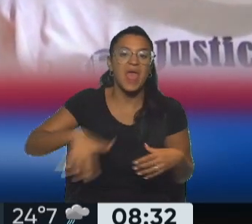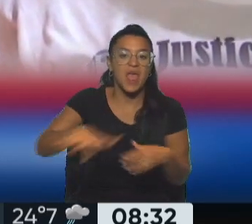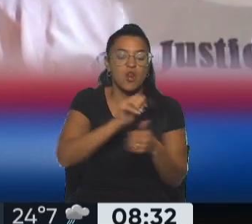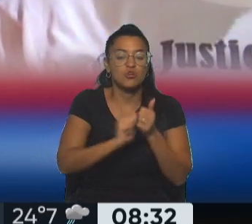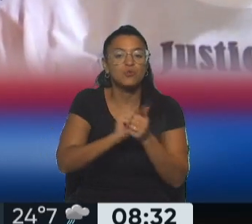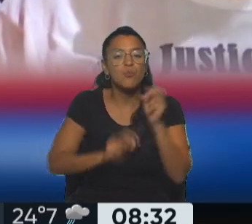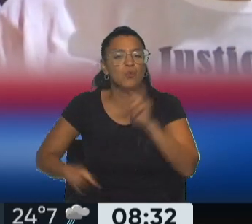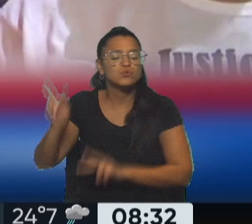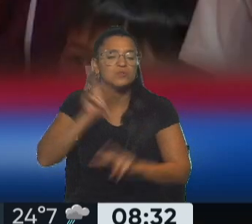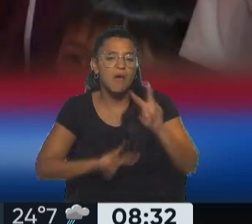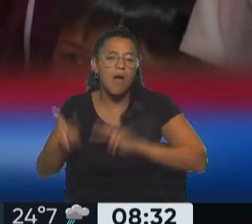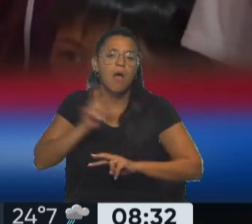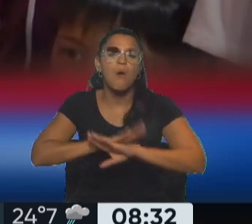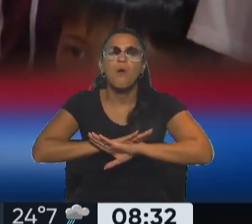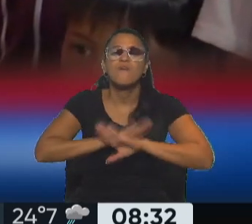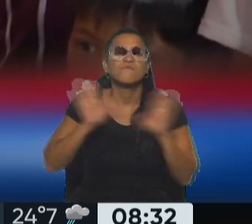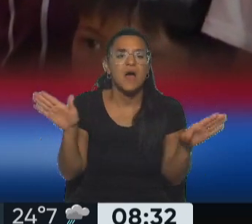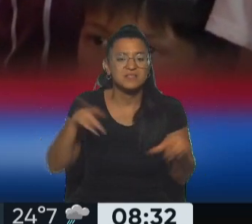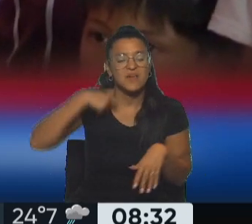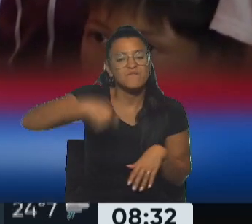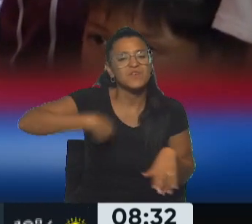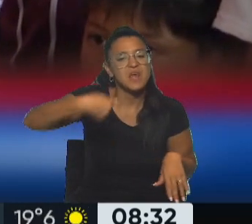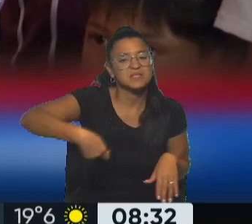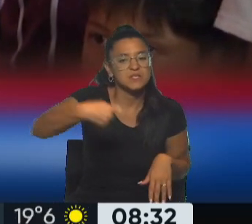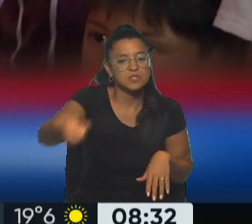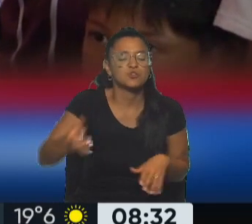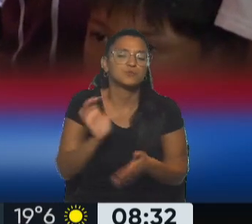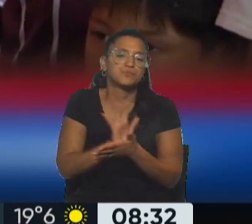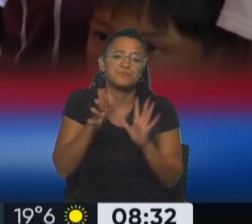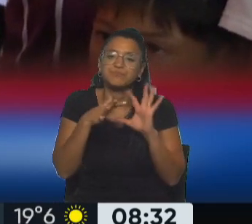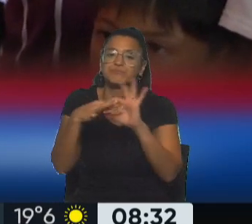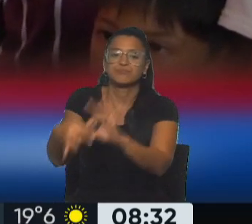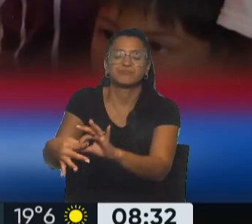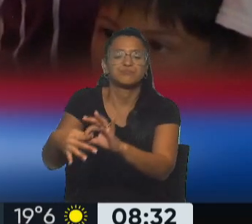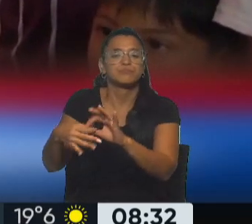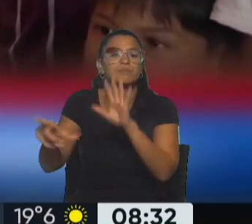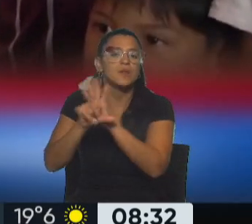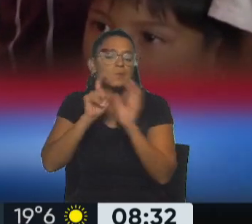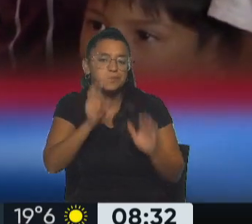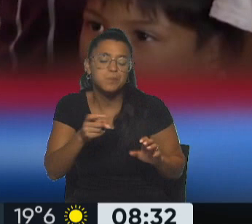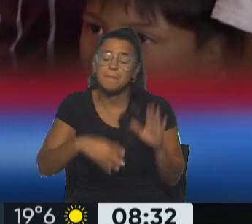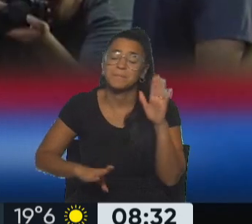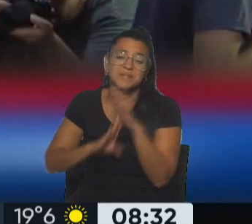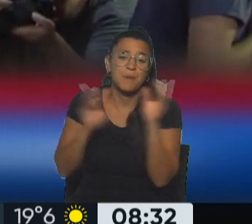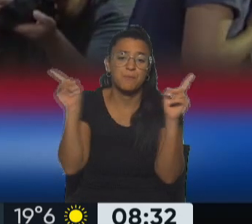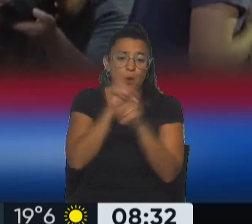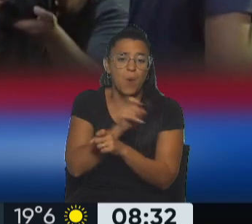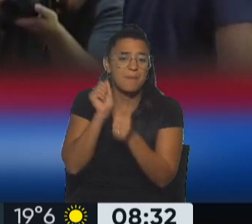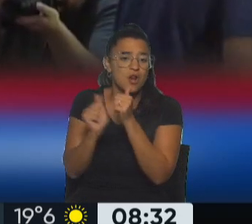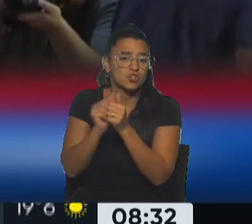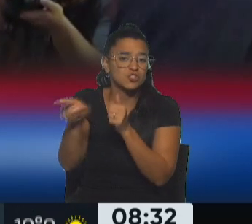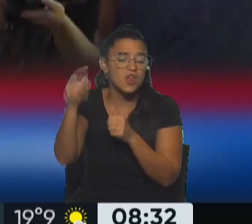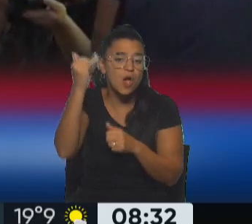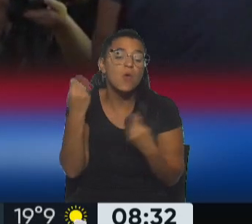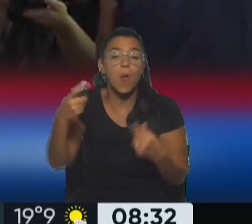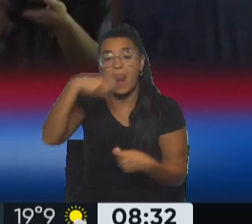cosas, prevenir e impedir la financiación a delitos relacionados con el principal problema que tiene el Gran Rosario, que es